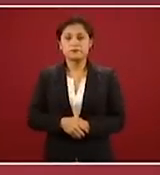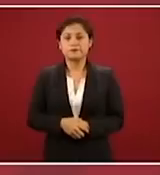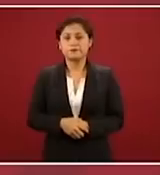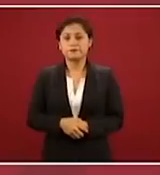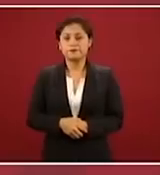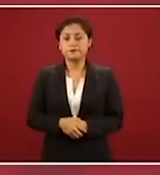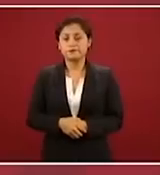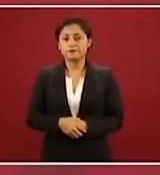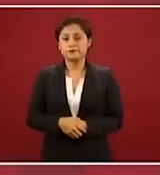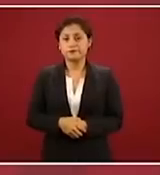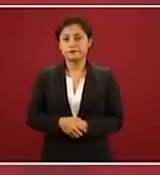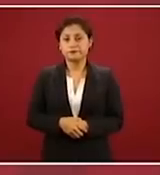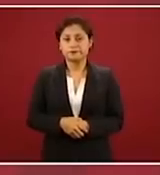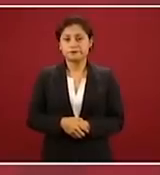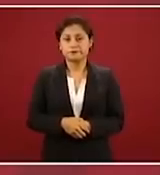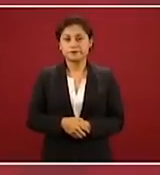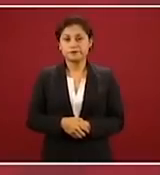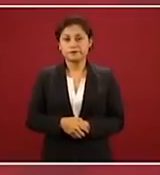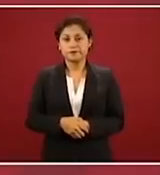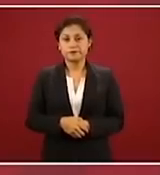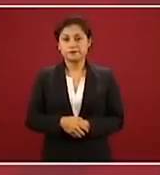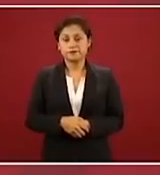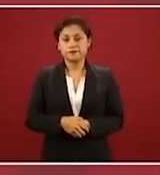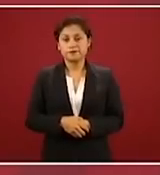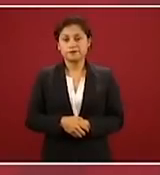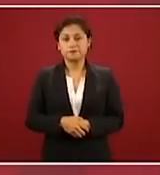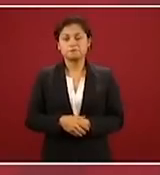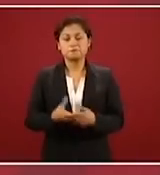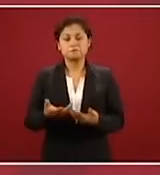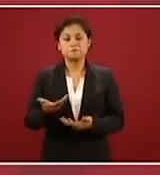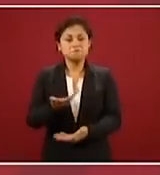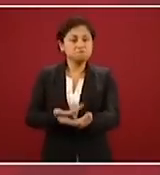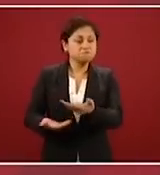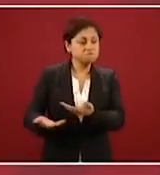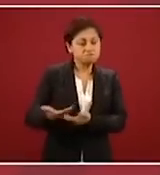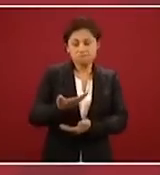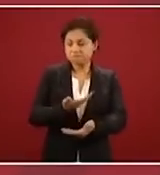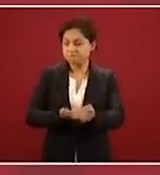de dimensión social.